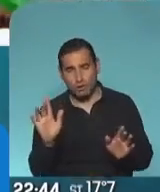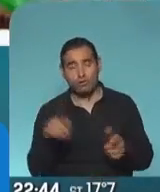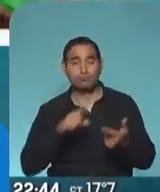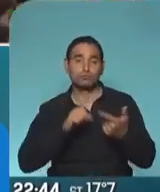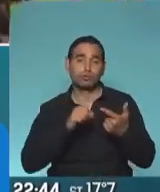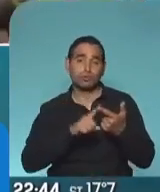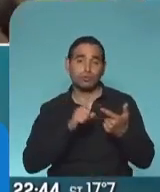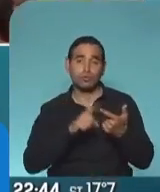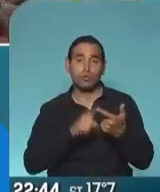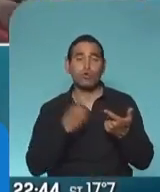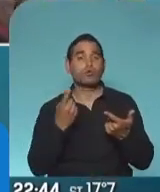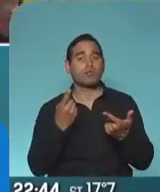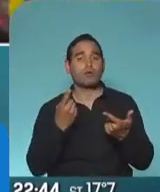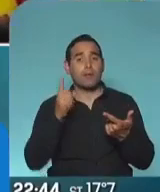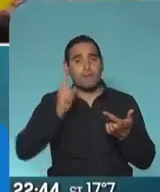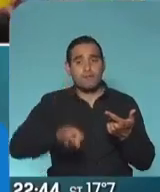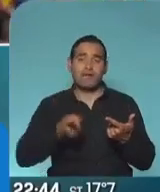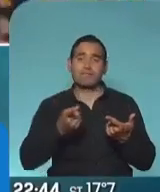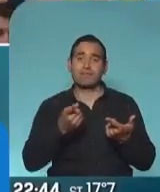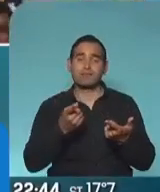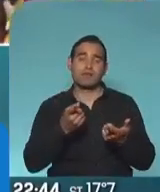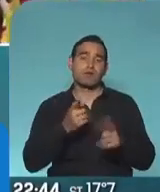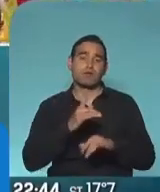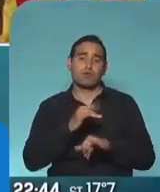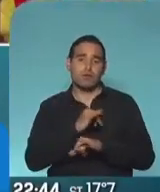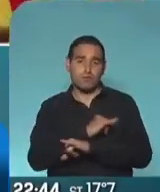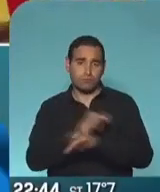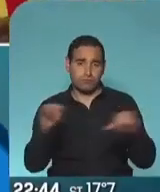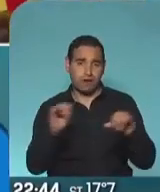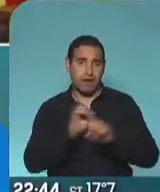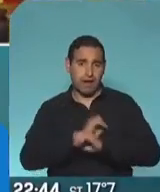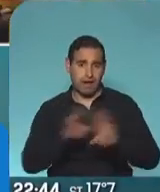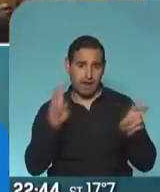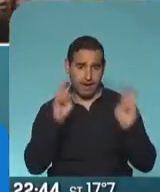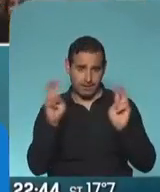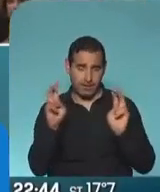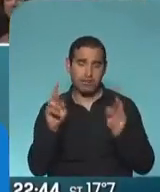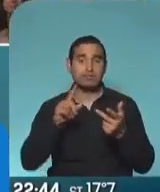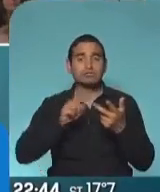es el estado de excepción y sitio, y el otro es el artículo